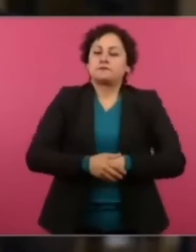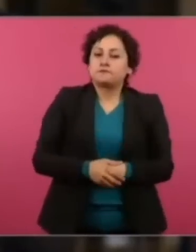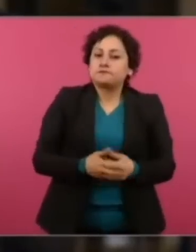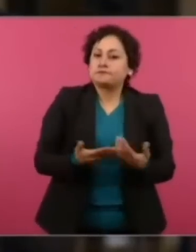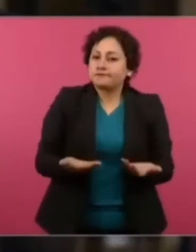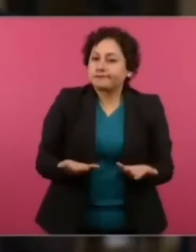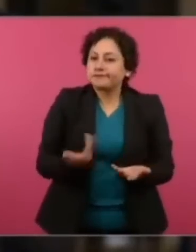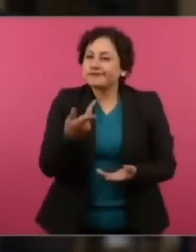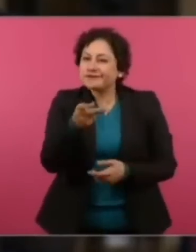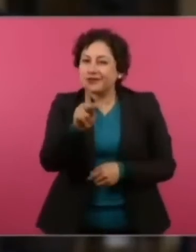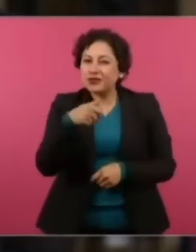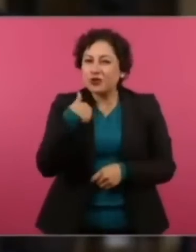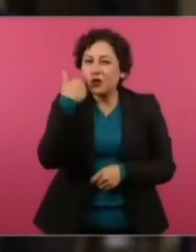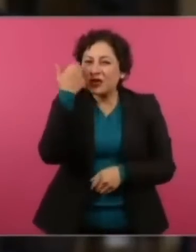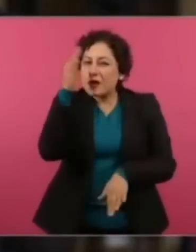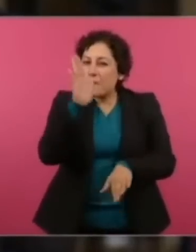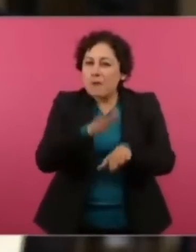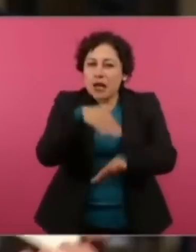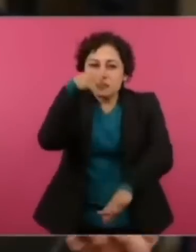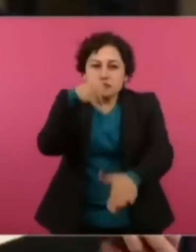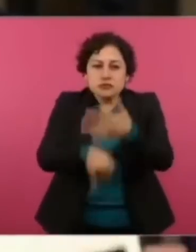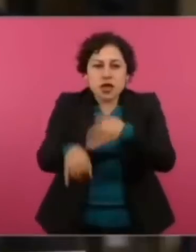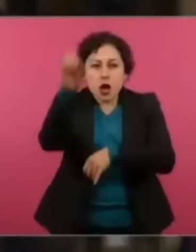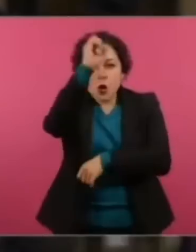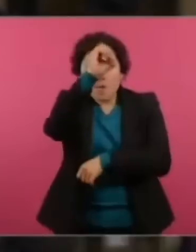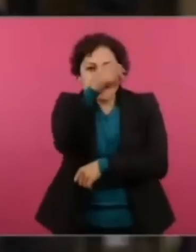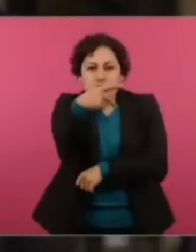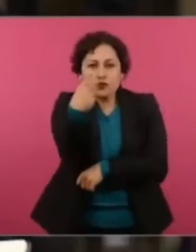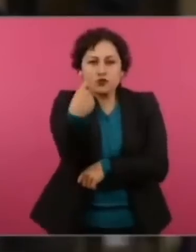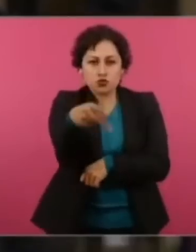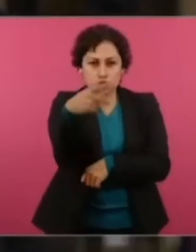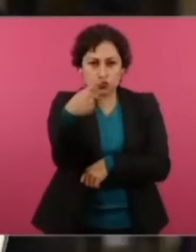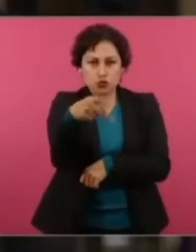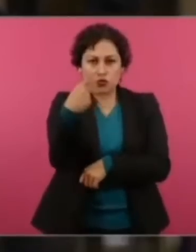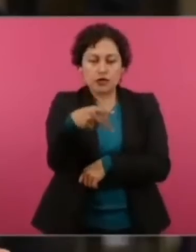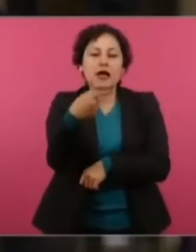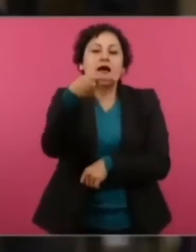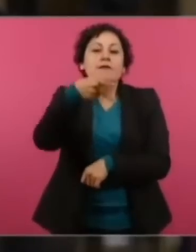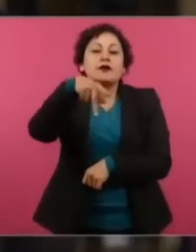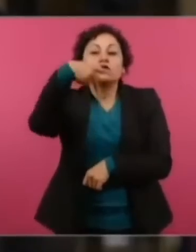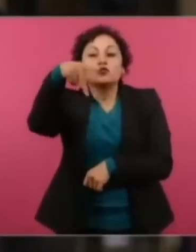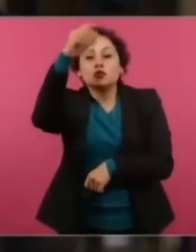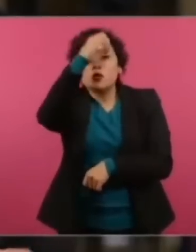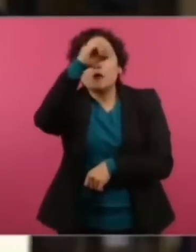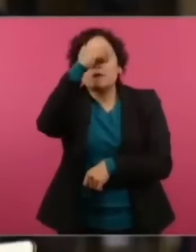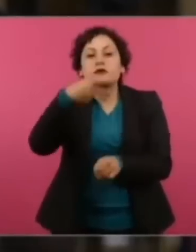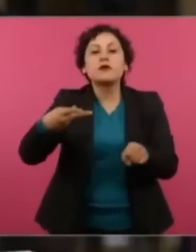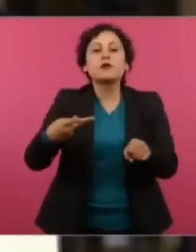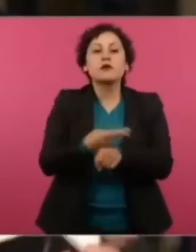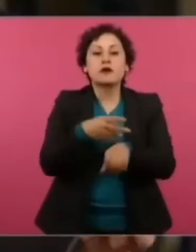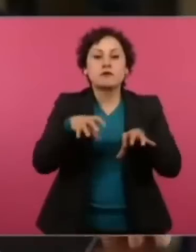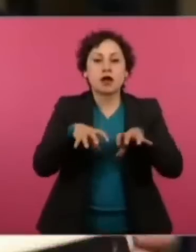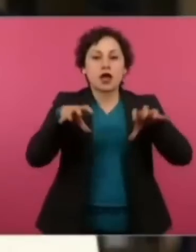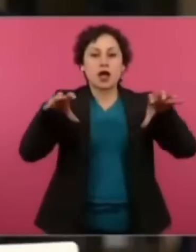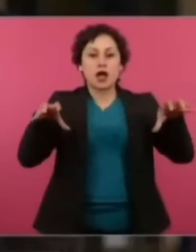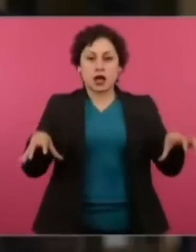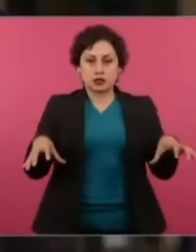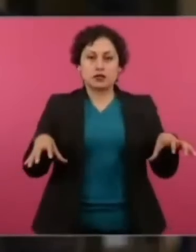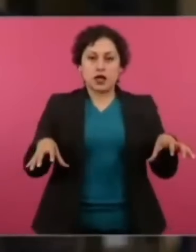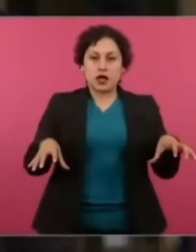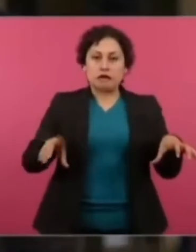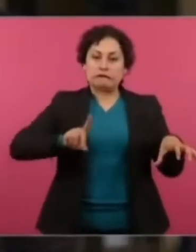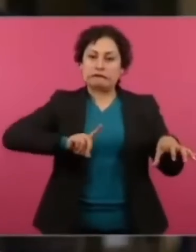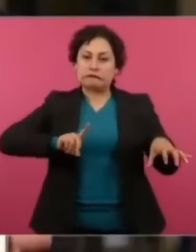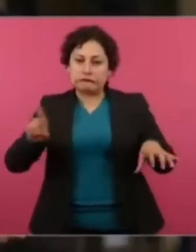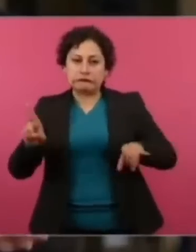gustaría si podía profundizar un poquitito observándolo en clave regional sobre lo que sucede con la ultraderecha y la derecha radical en el